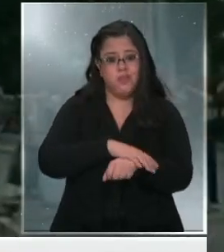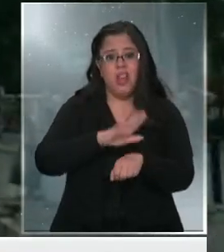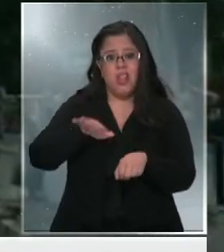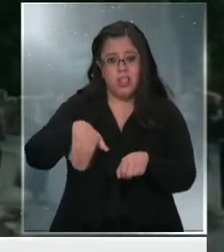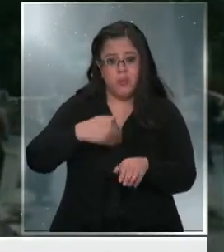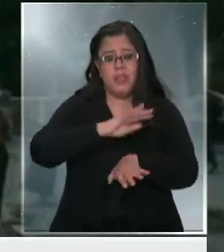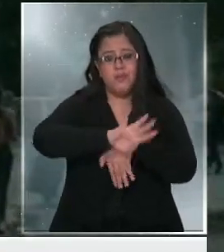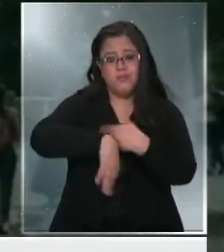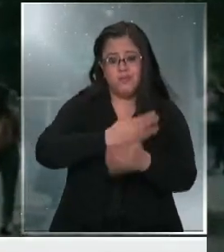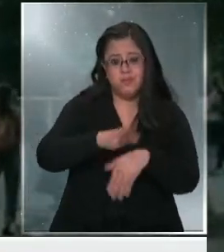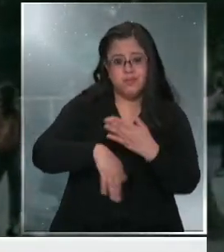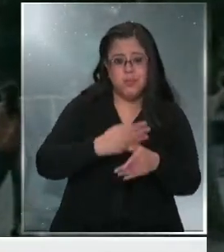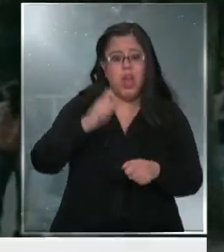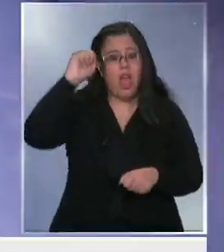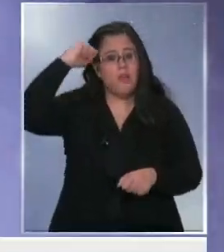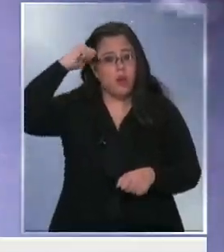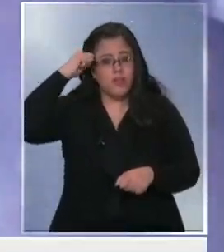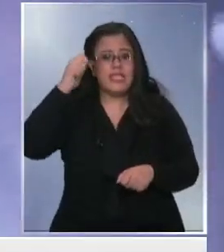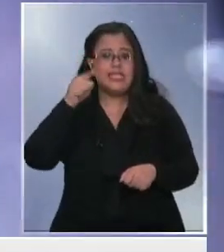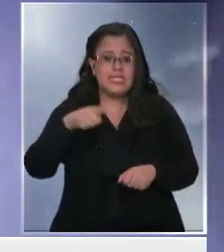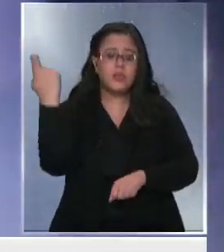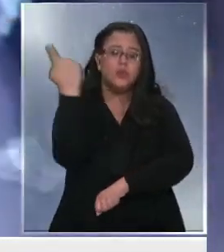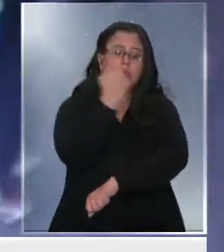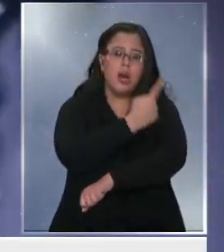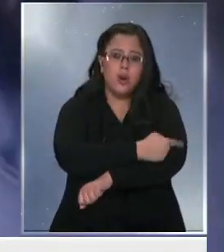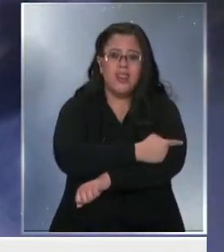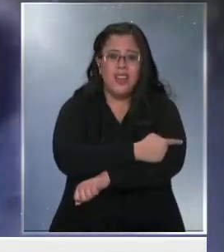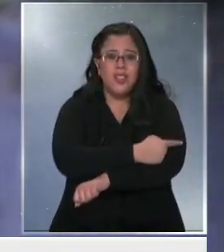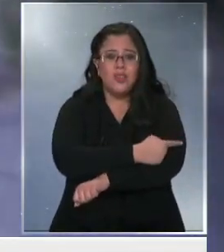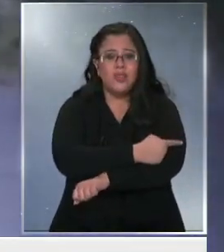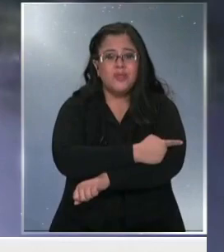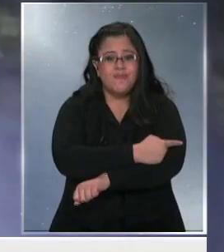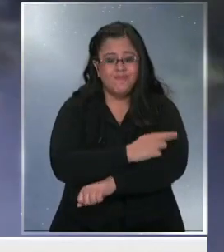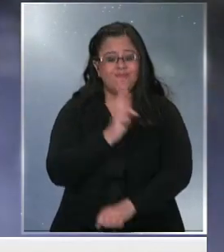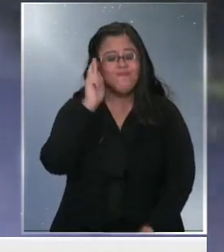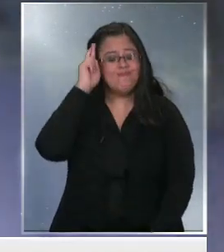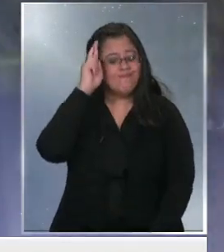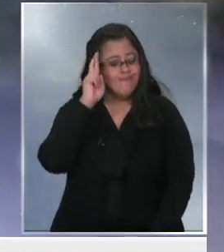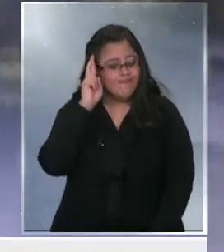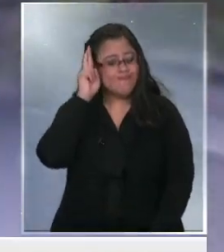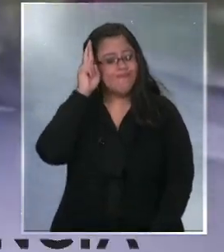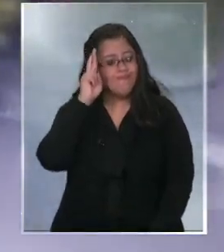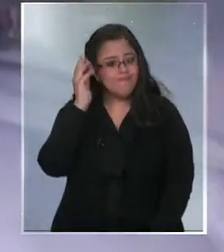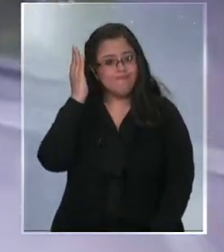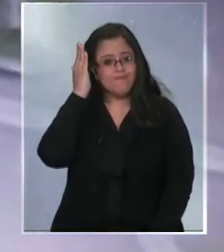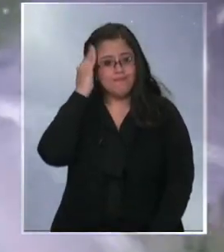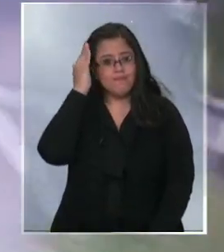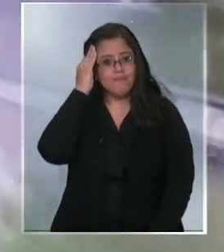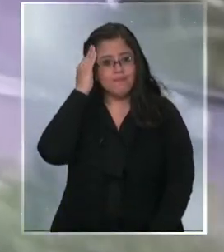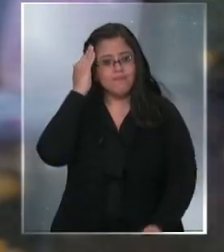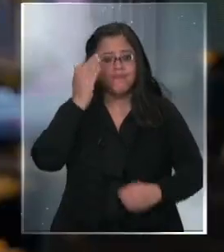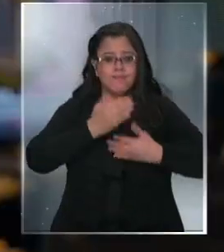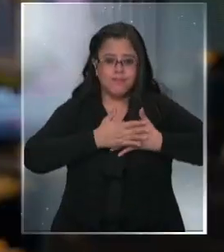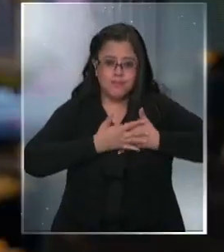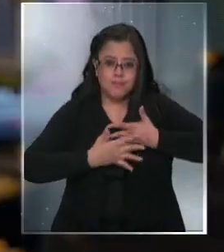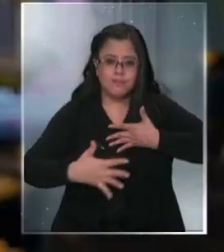desmanes en Providencia, una jornada cuyas consecuencias perdurarán en el tiempo.